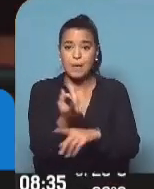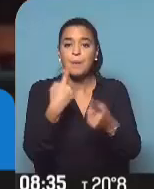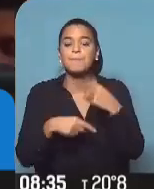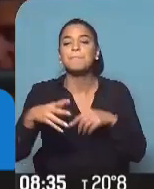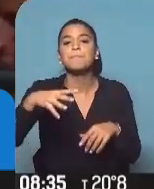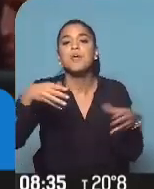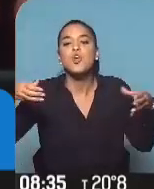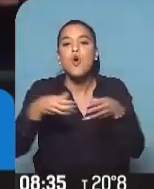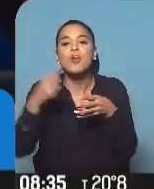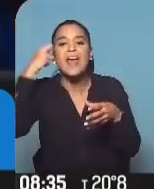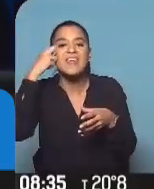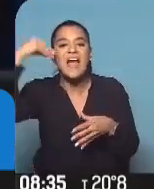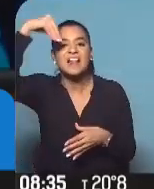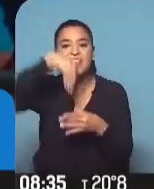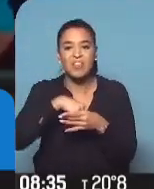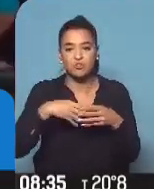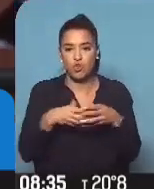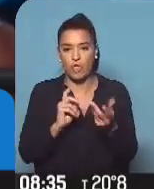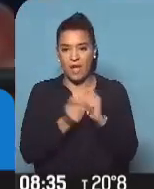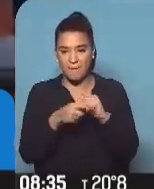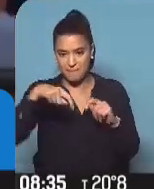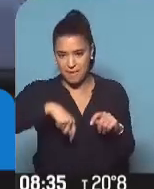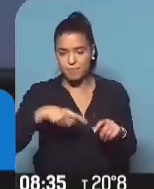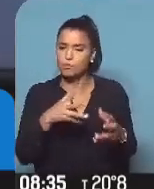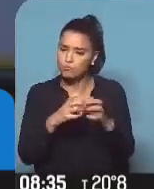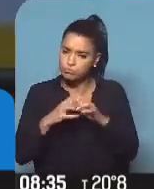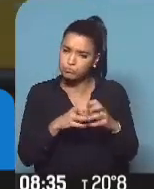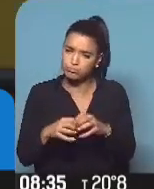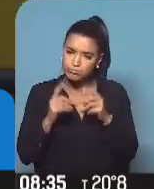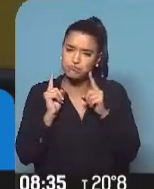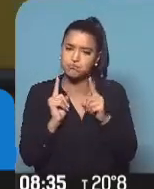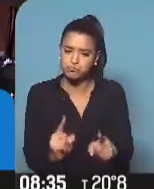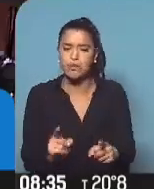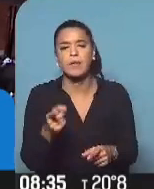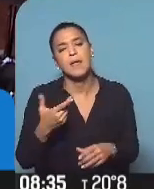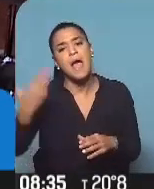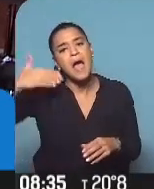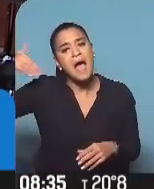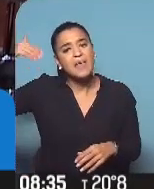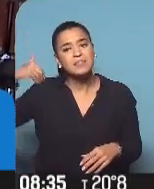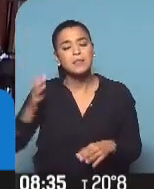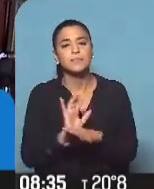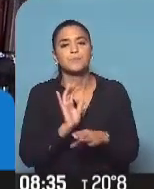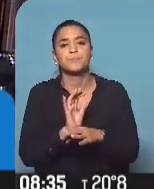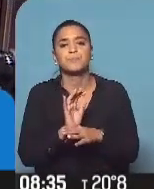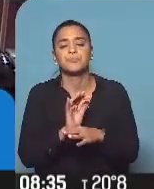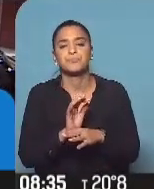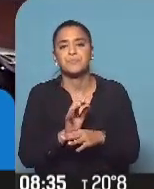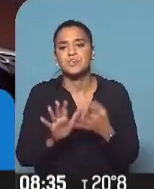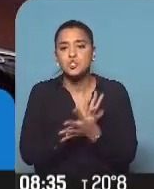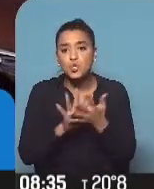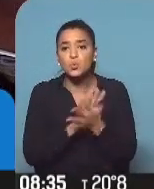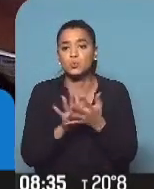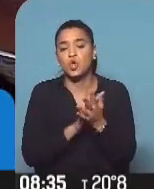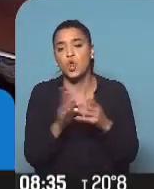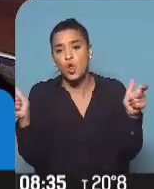del radicalismo dentro del espacio. Esto ha sido una discusión constante. Originalmente eso se había saldado con una de las varias mesas que